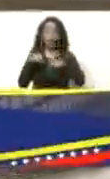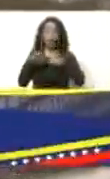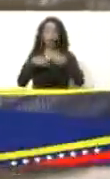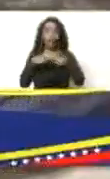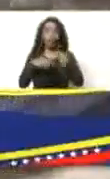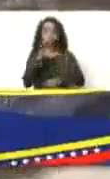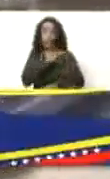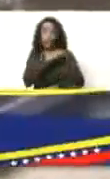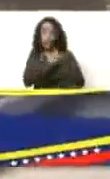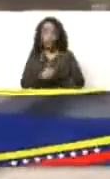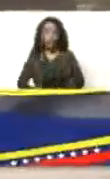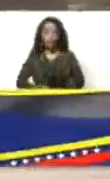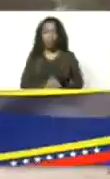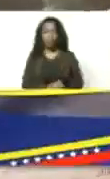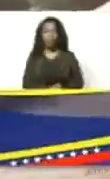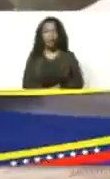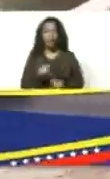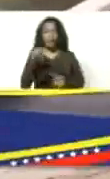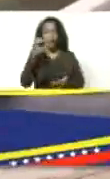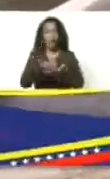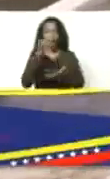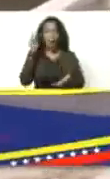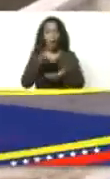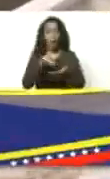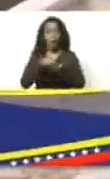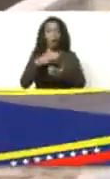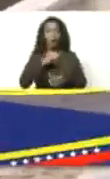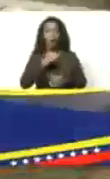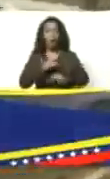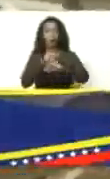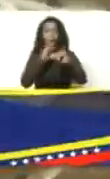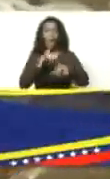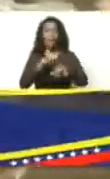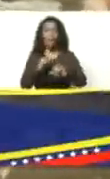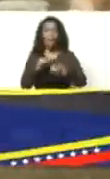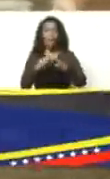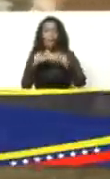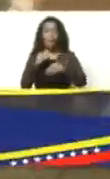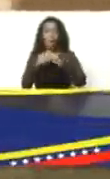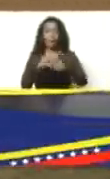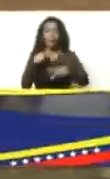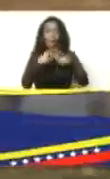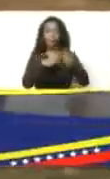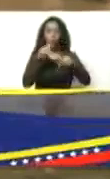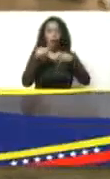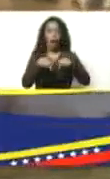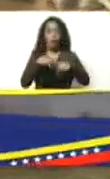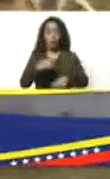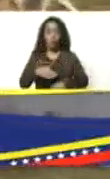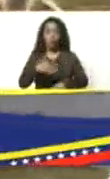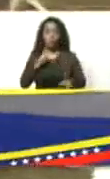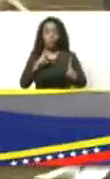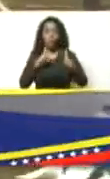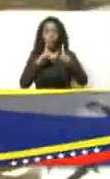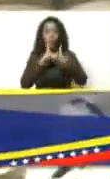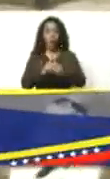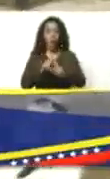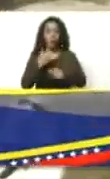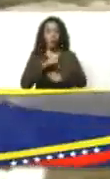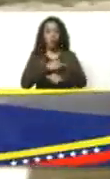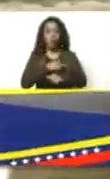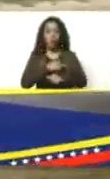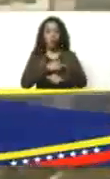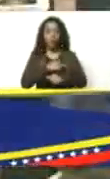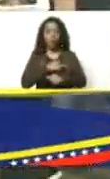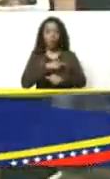señor presidente. Desde el estado de Aragua estamos muy contentos. Todo lo que se produce aquí que pueda arrimar